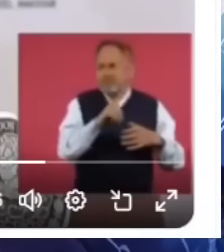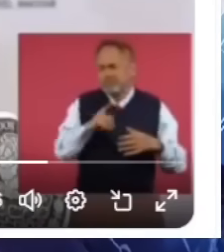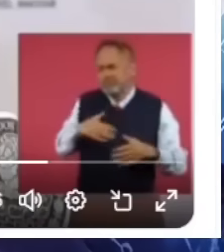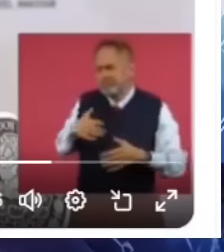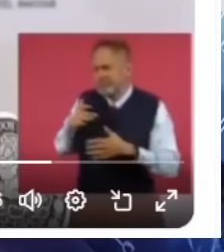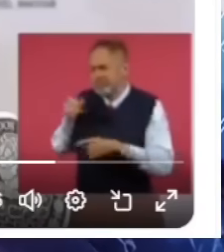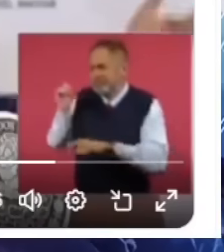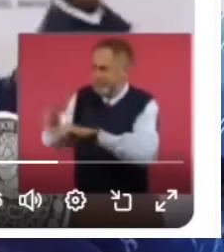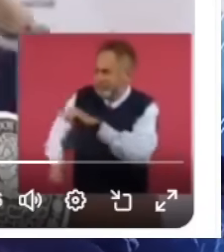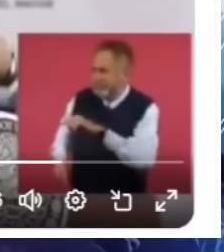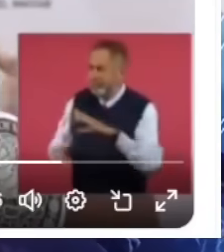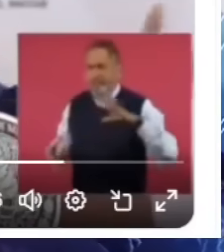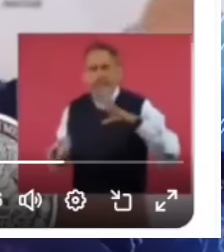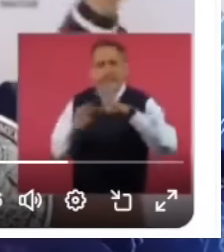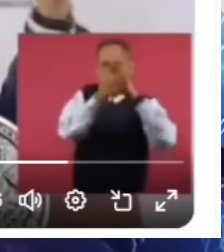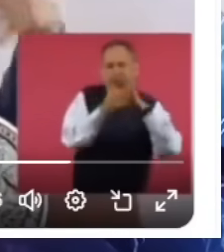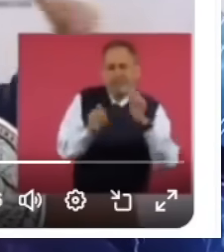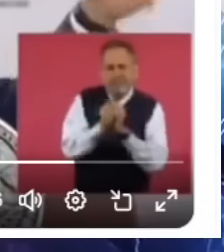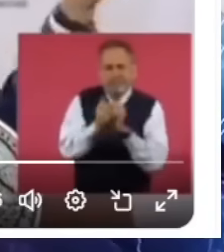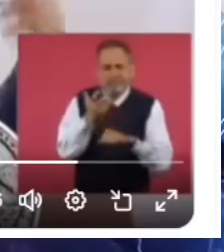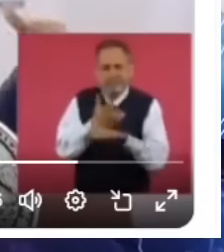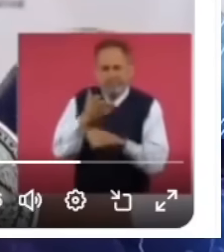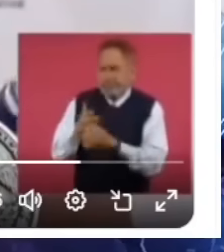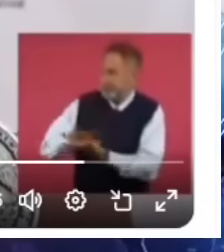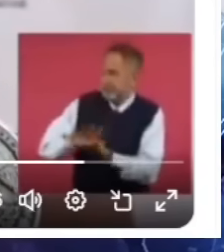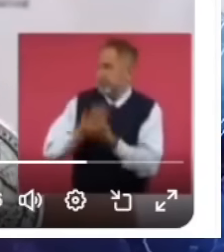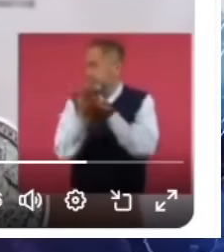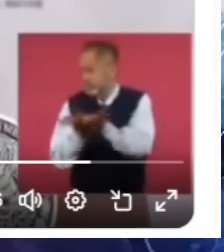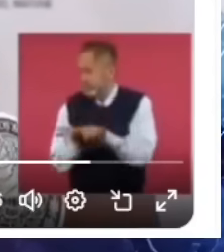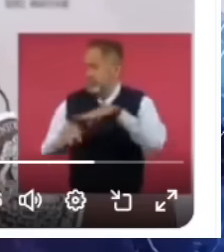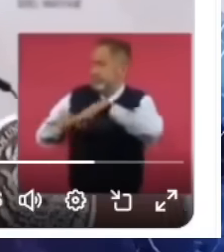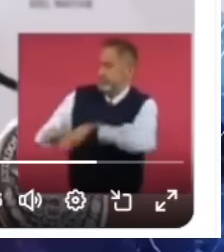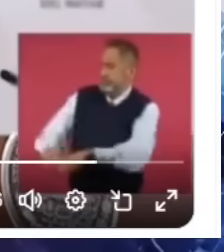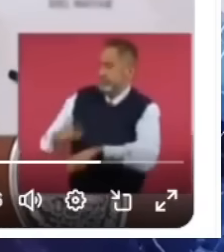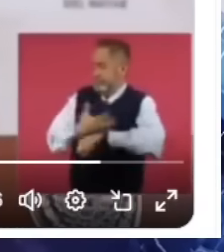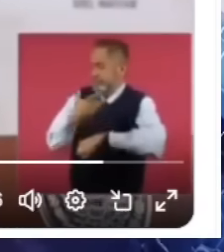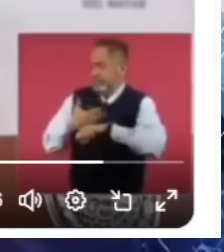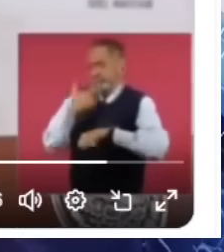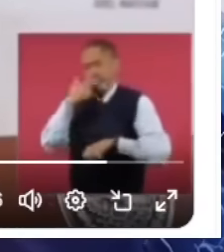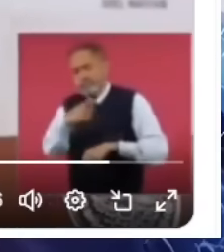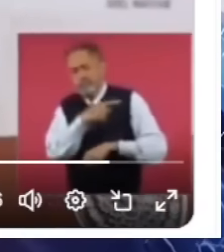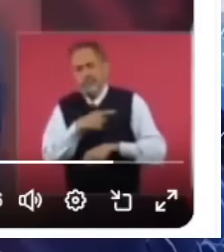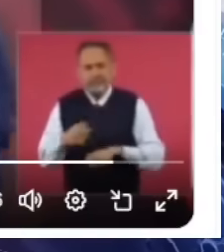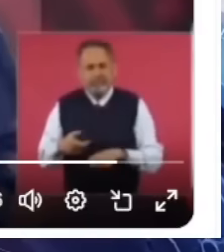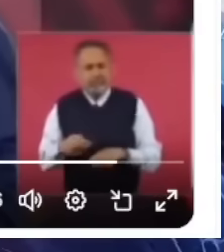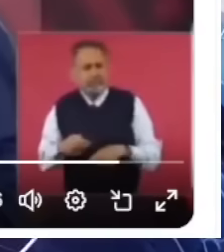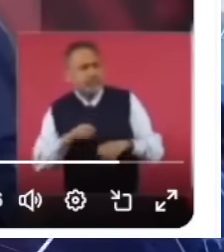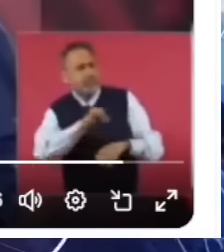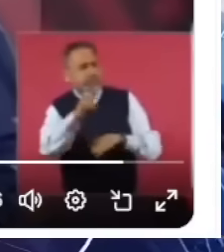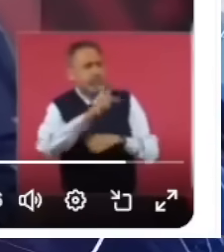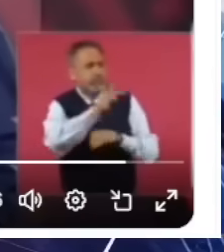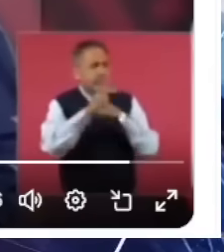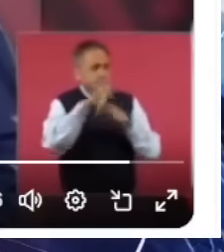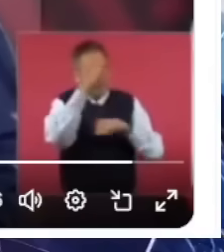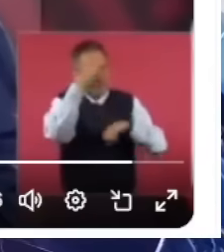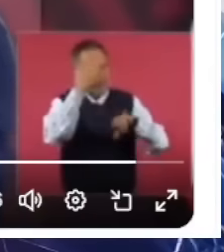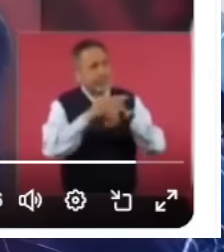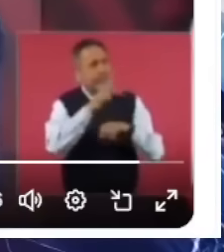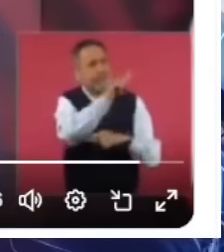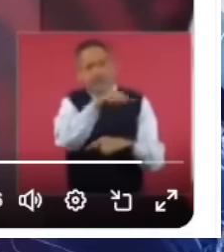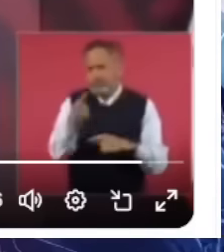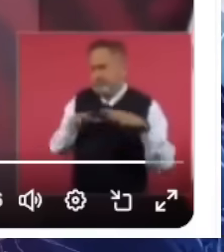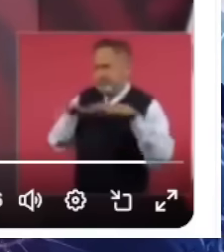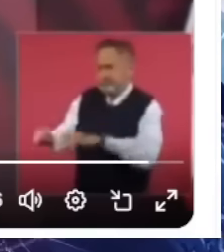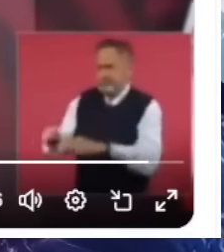eso que quisieran que nos volviéramos colonias de un país extranjero he